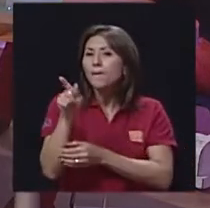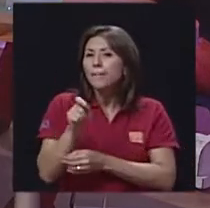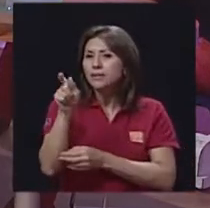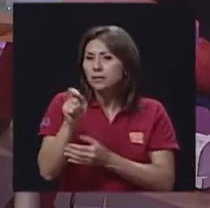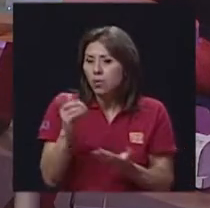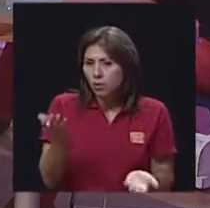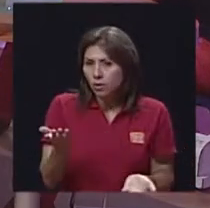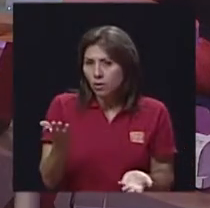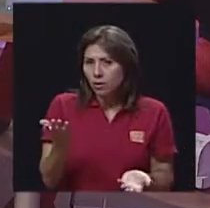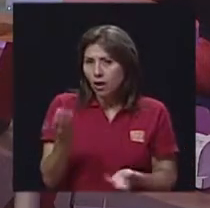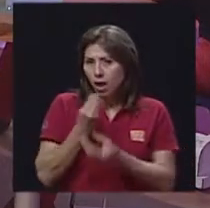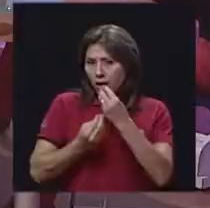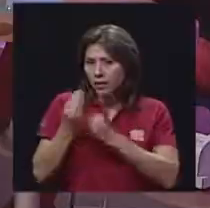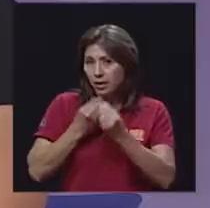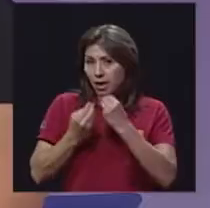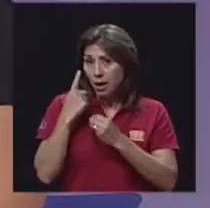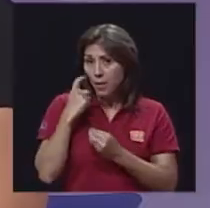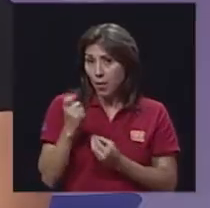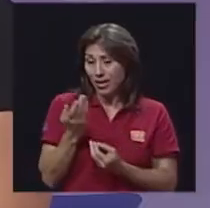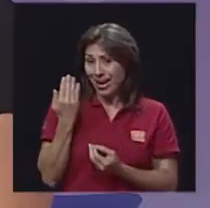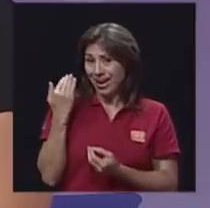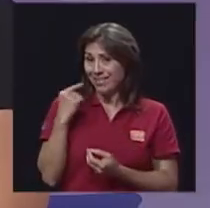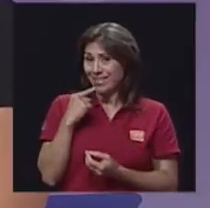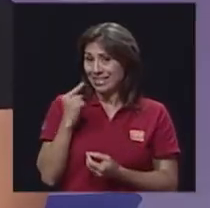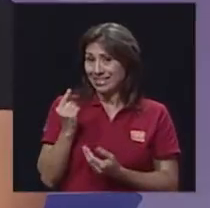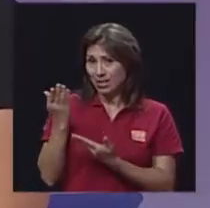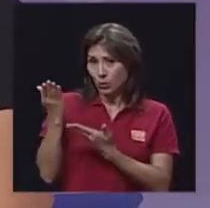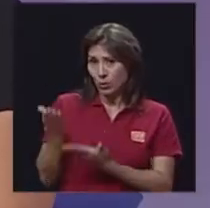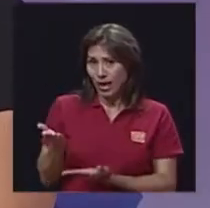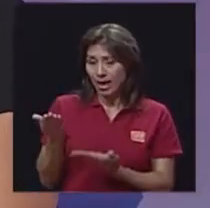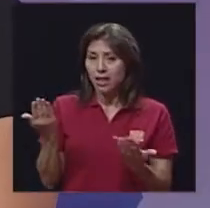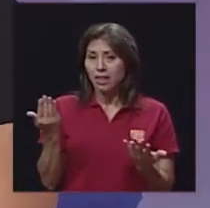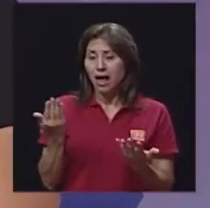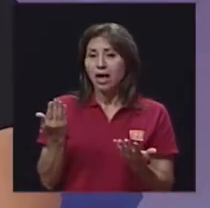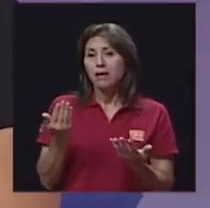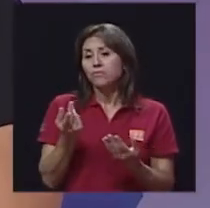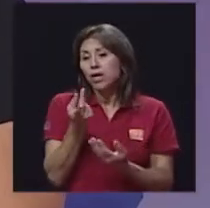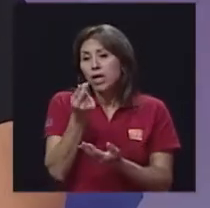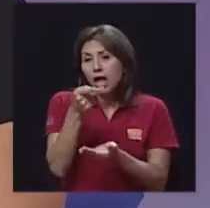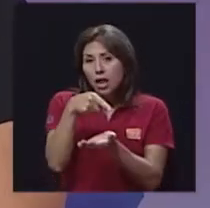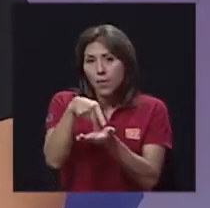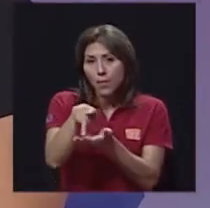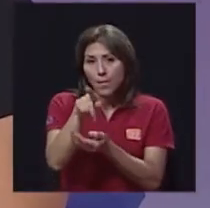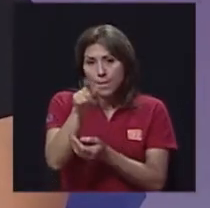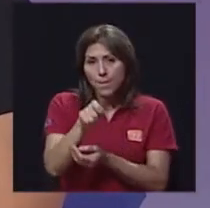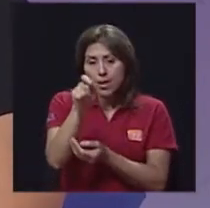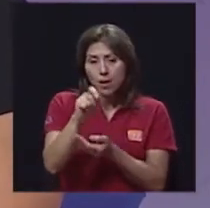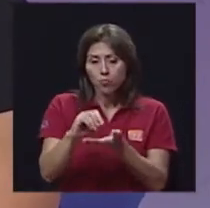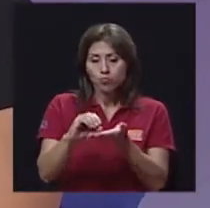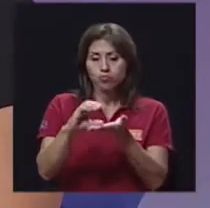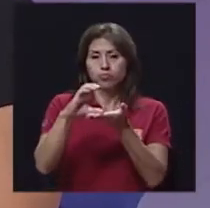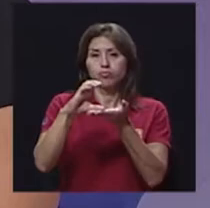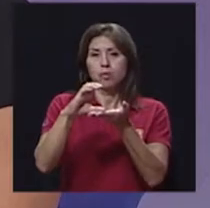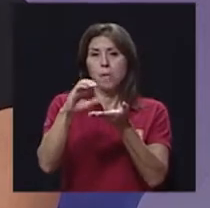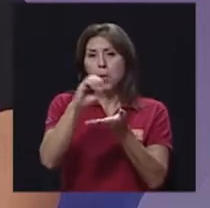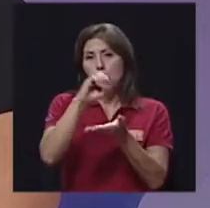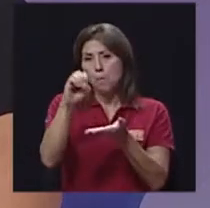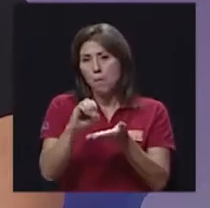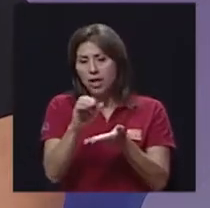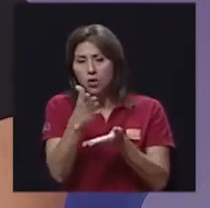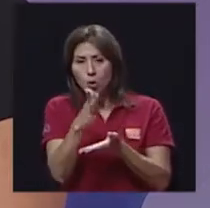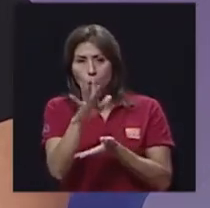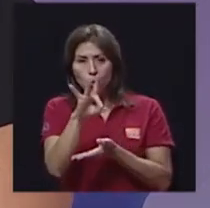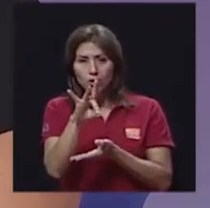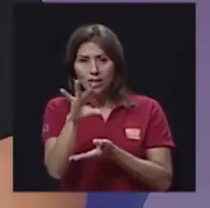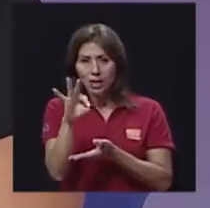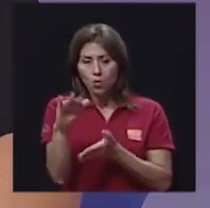el monto es usualmente, o la estadística nos dice que el promedio es de 89 mil